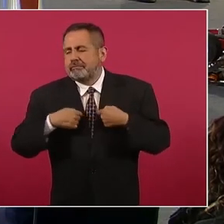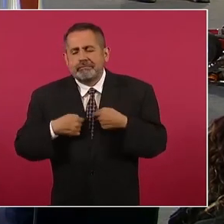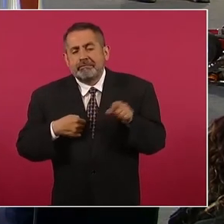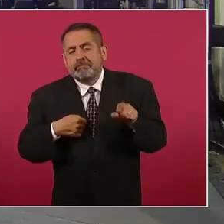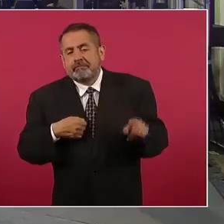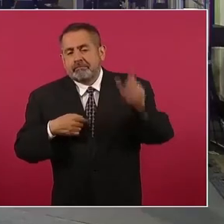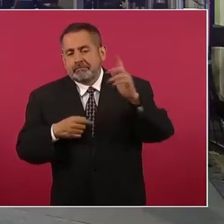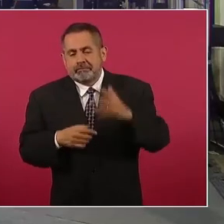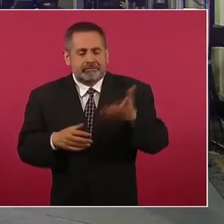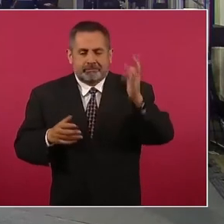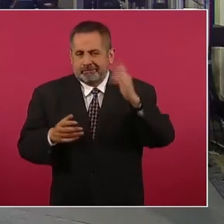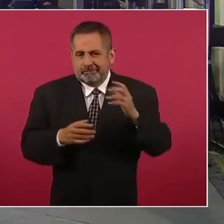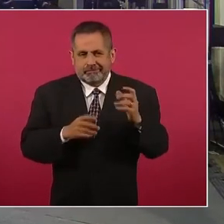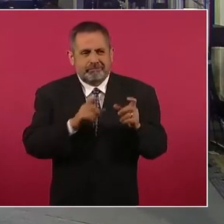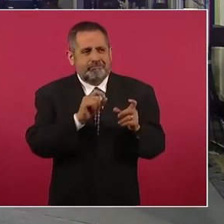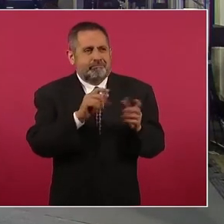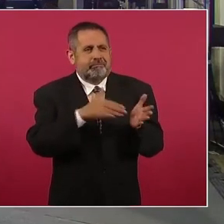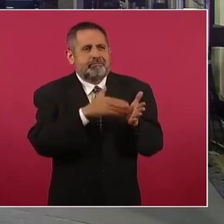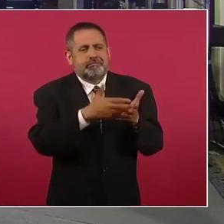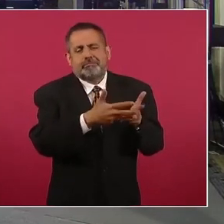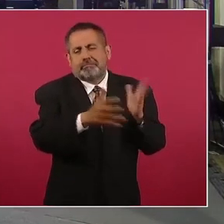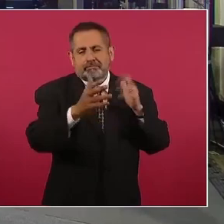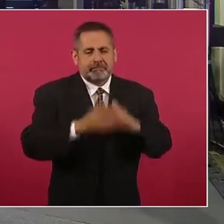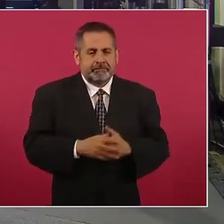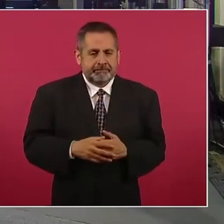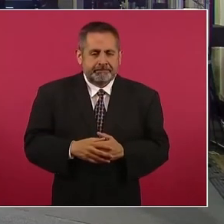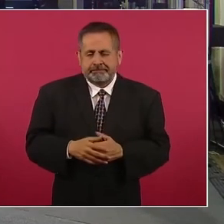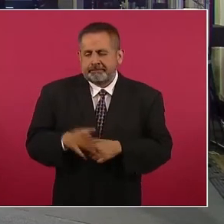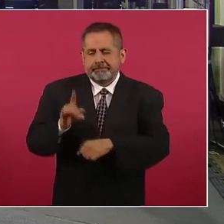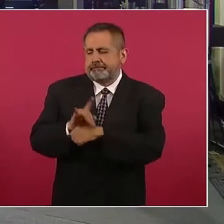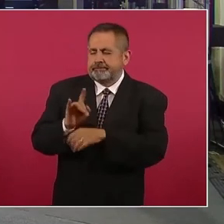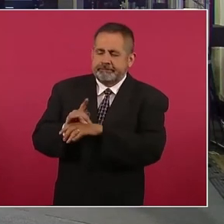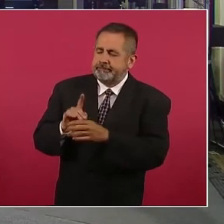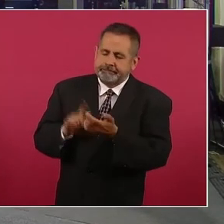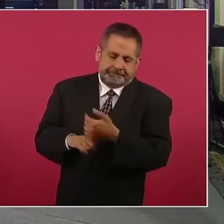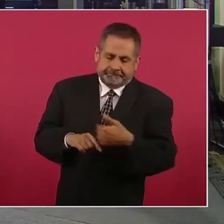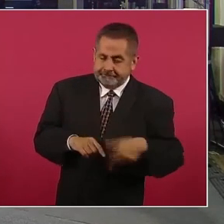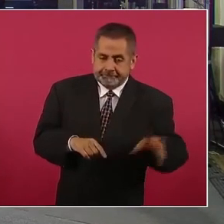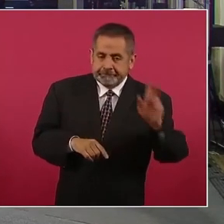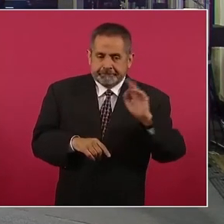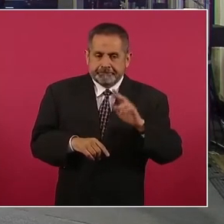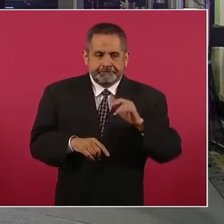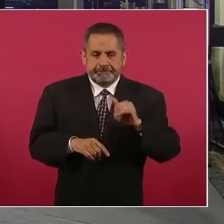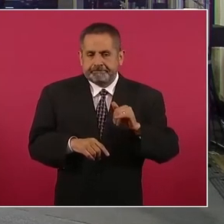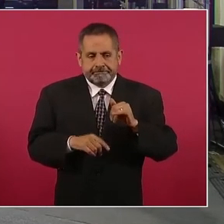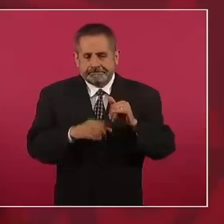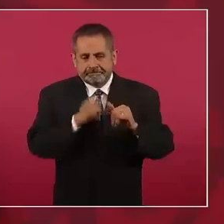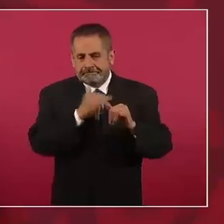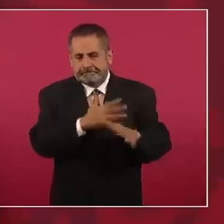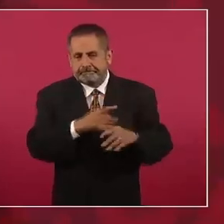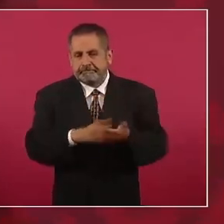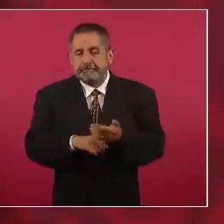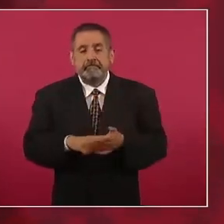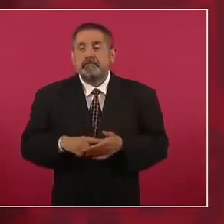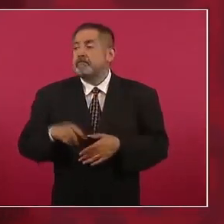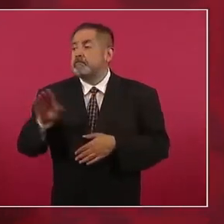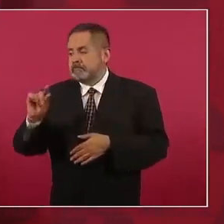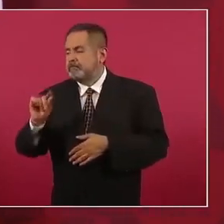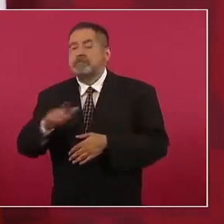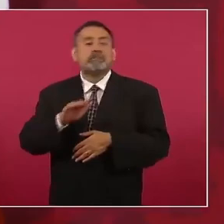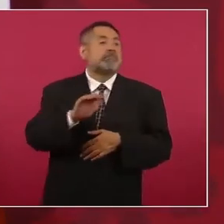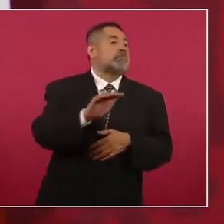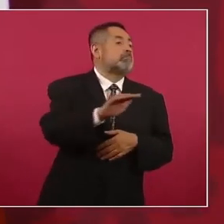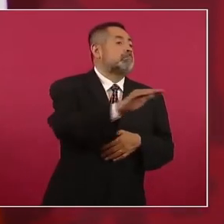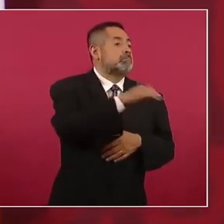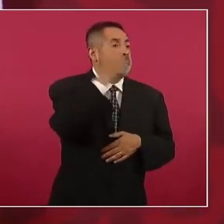Pues hay muchísimo. Entonces, ese truco de ir a buscar expertos